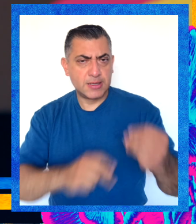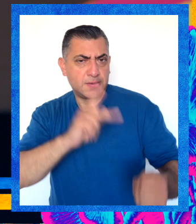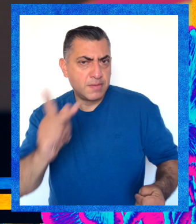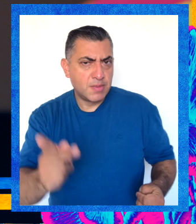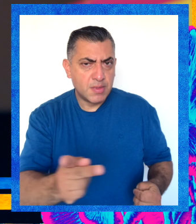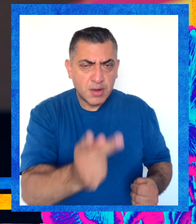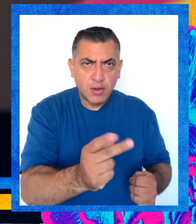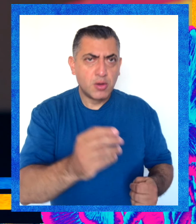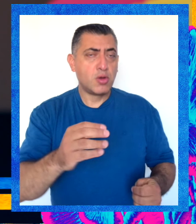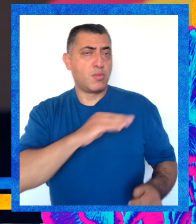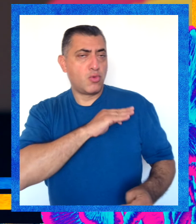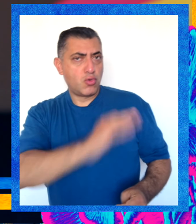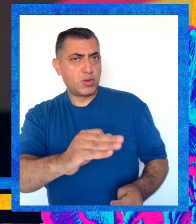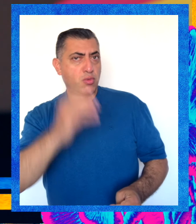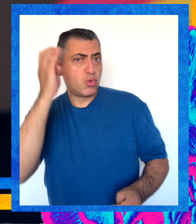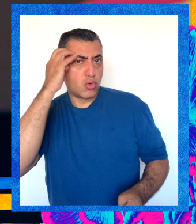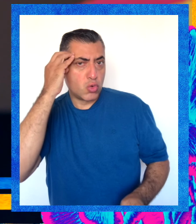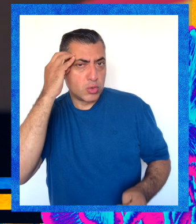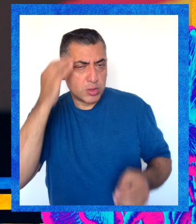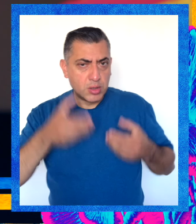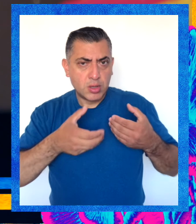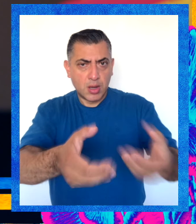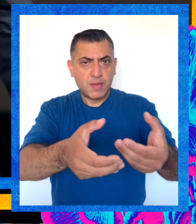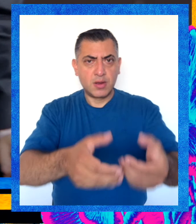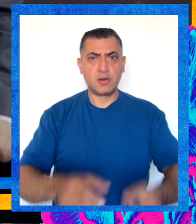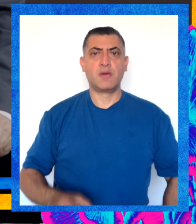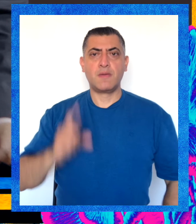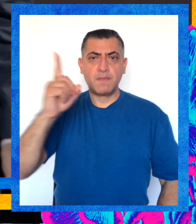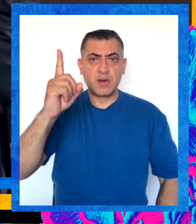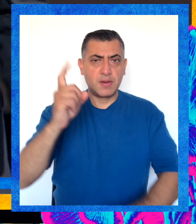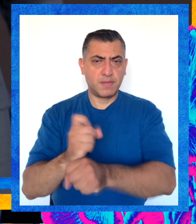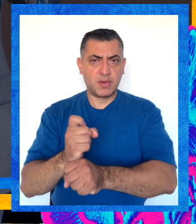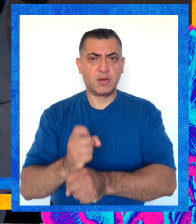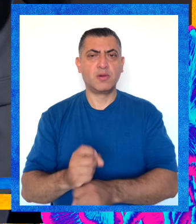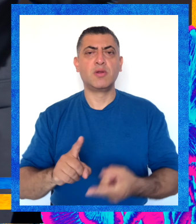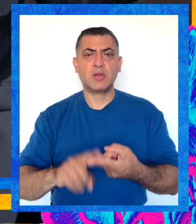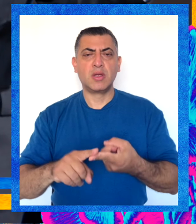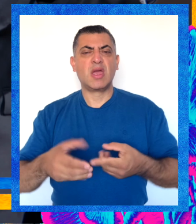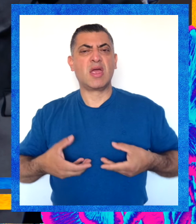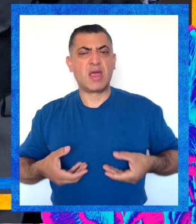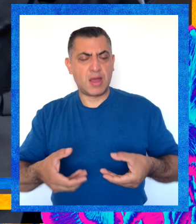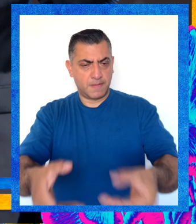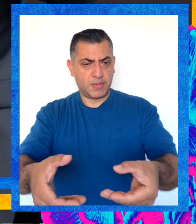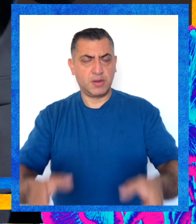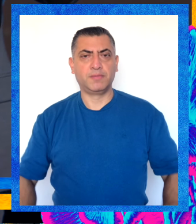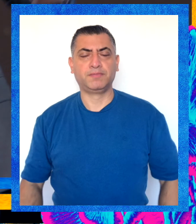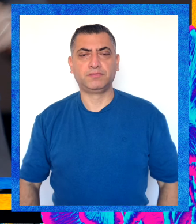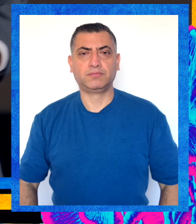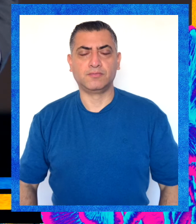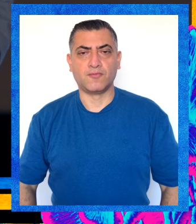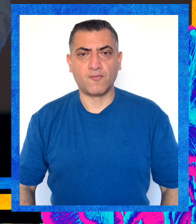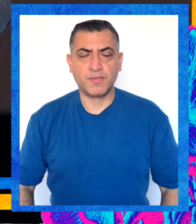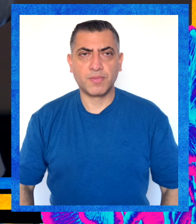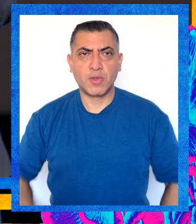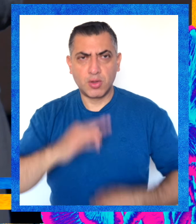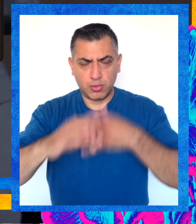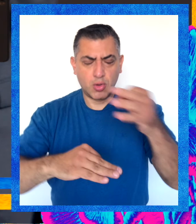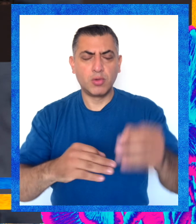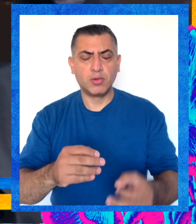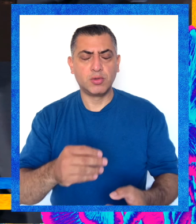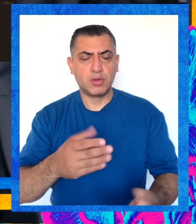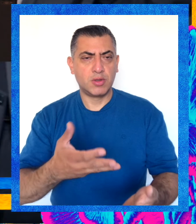posible conocer el camino número uno quién es el camino toma nota y en tu bosquejo todos tienen acceso a él y